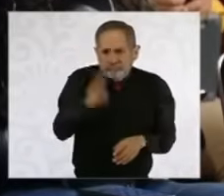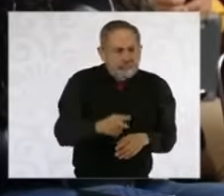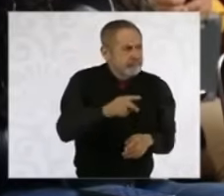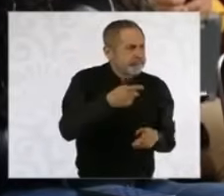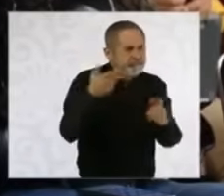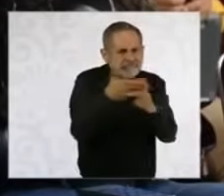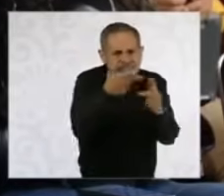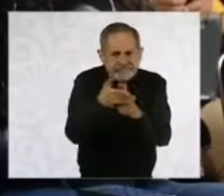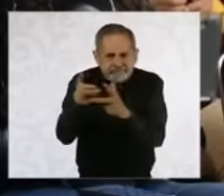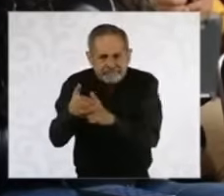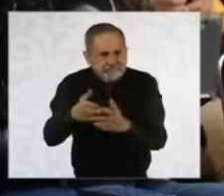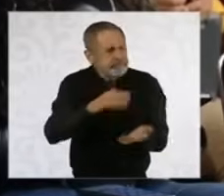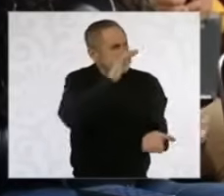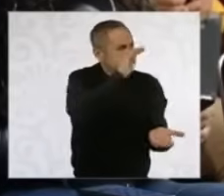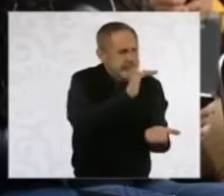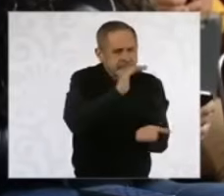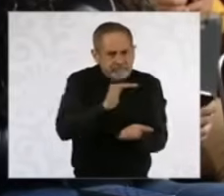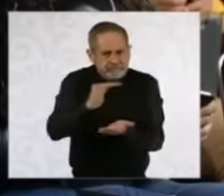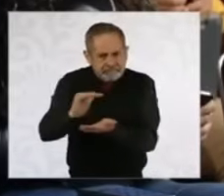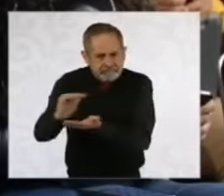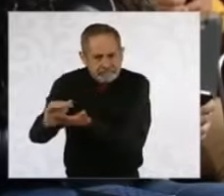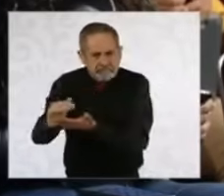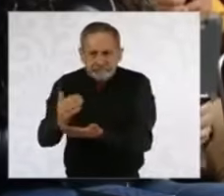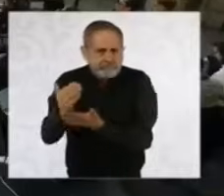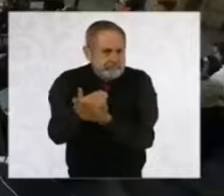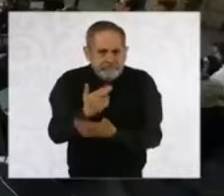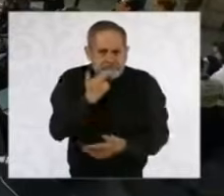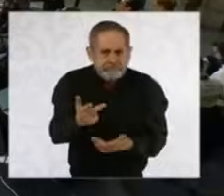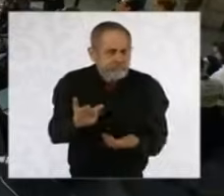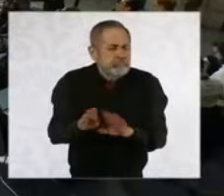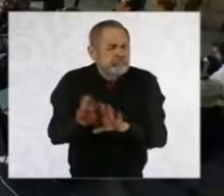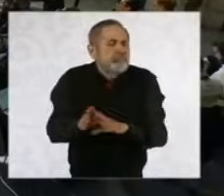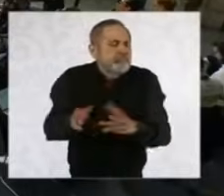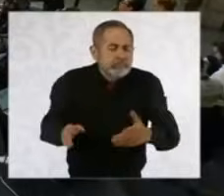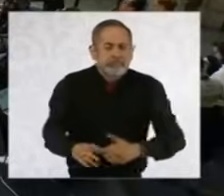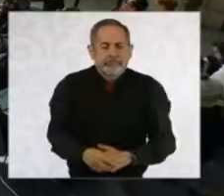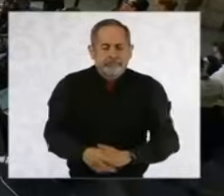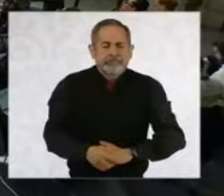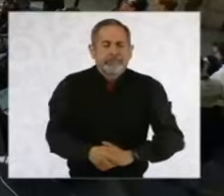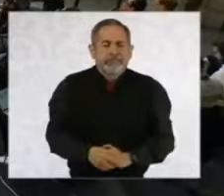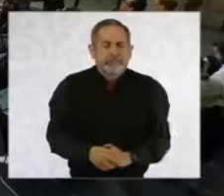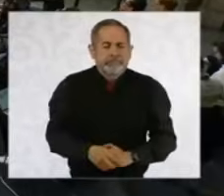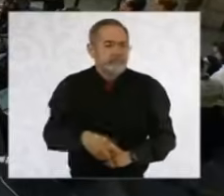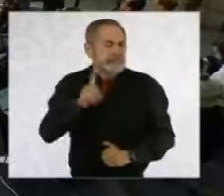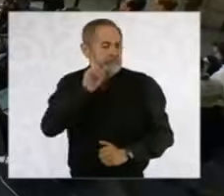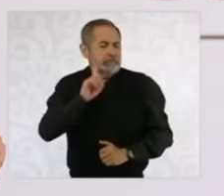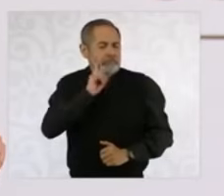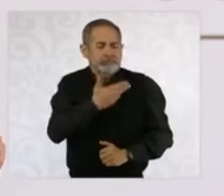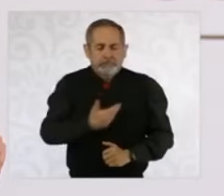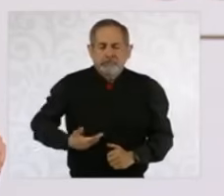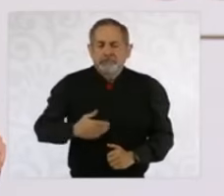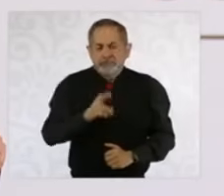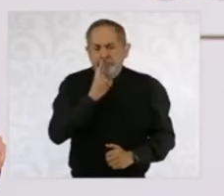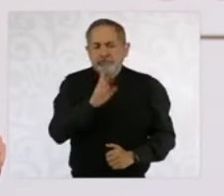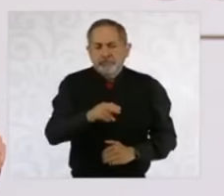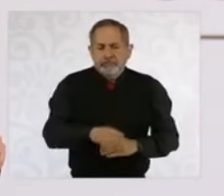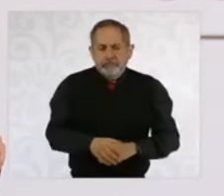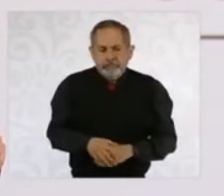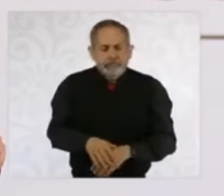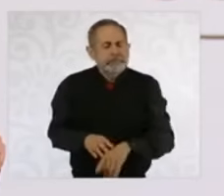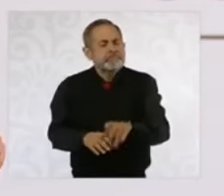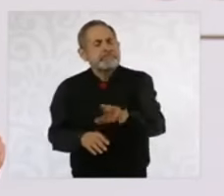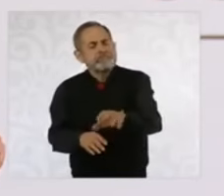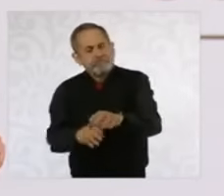estos temas, sobre este tema en especial, que es muy, muy delicado. Lo mencionamos el día que